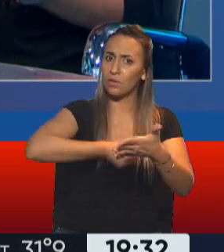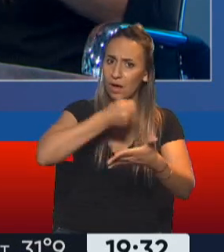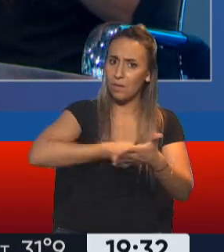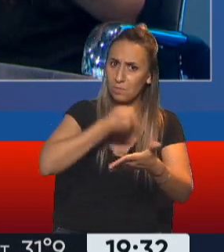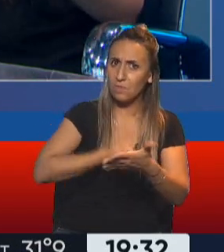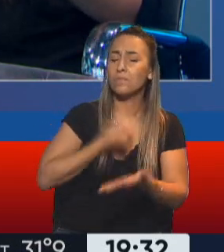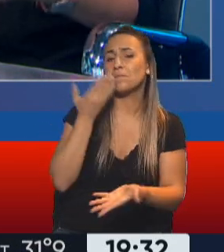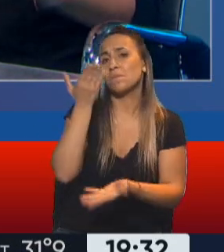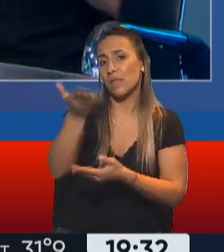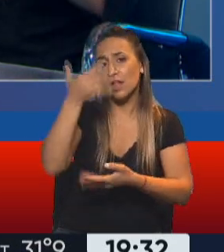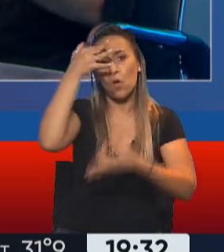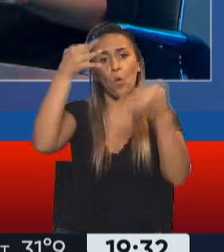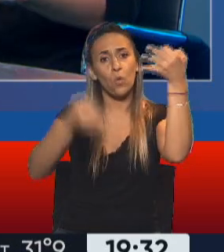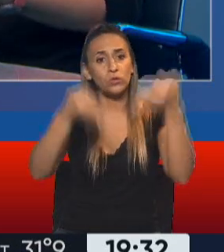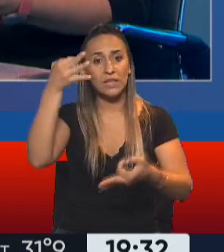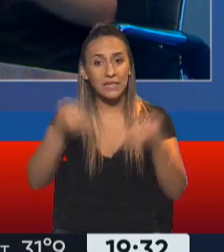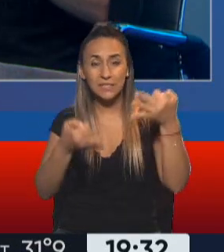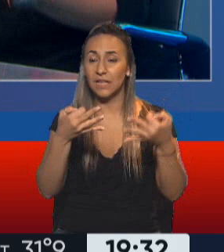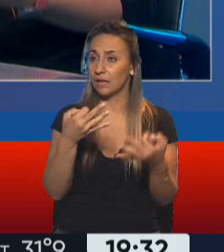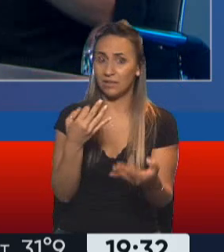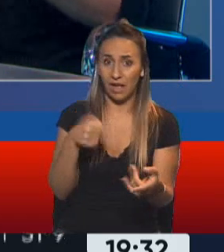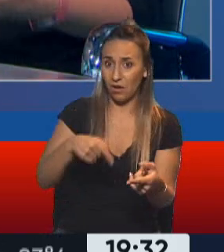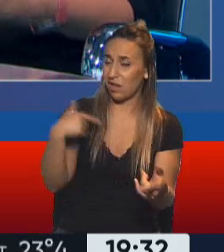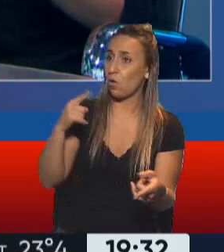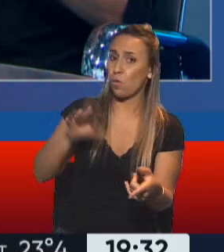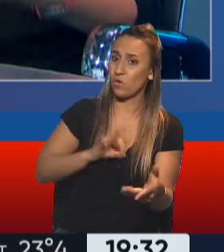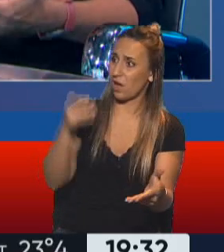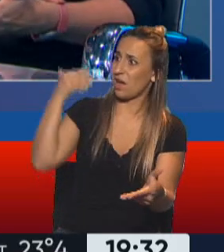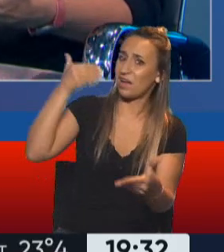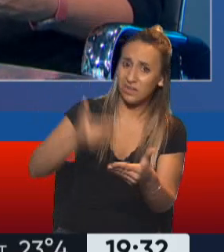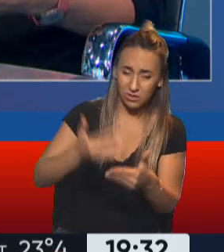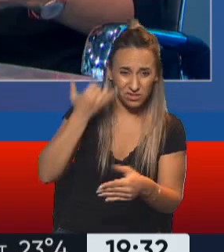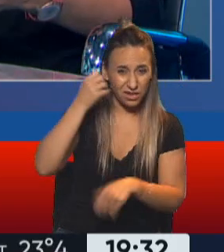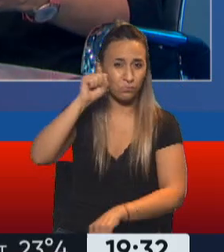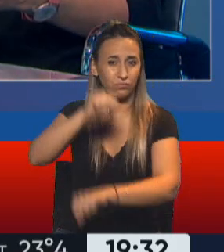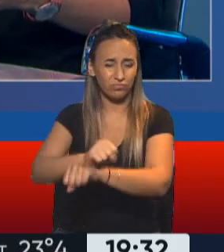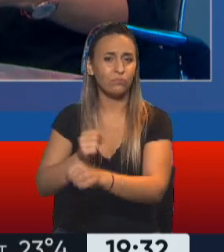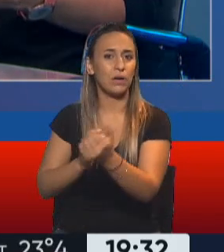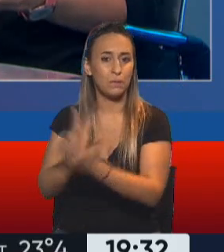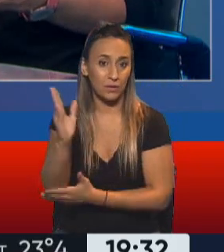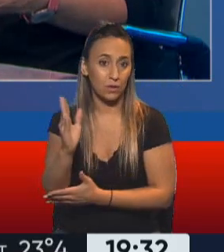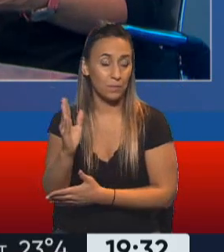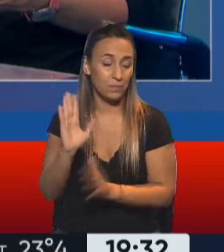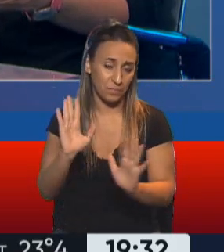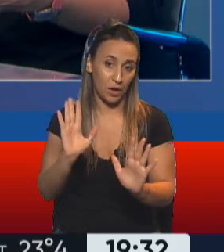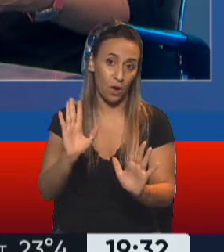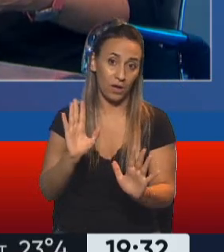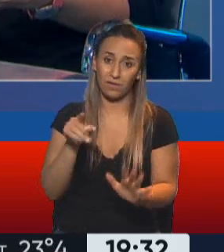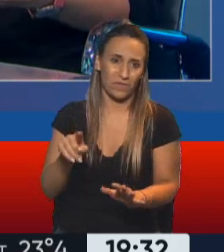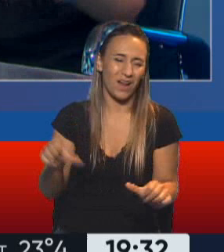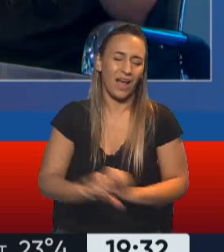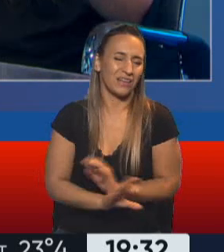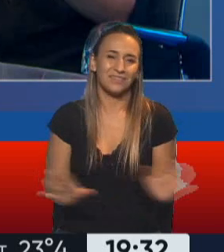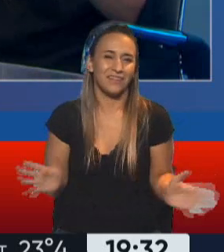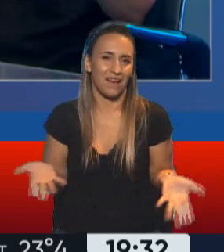decíamos recién, que en este caso al año tenemos al femicida condenado con cadena perpetua, pero lo cierto es que eso no alcanza,